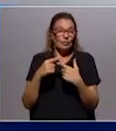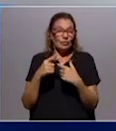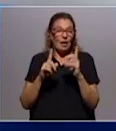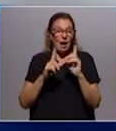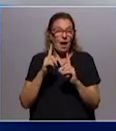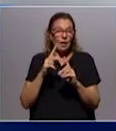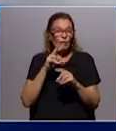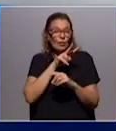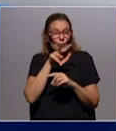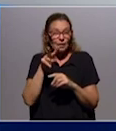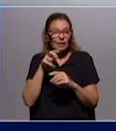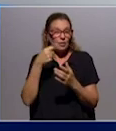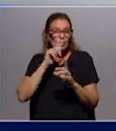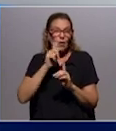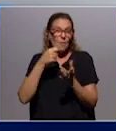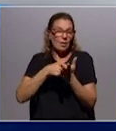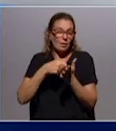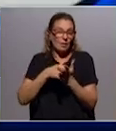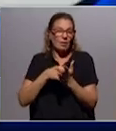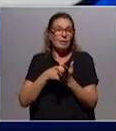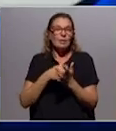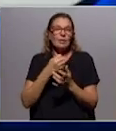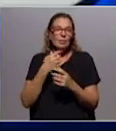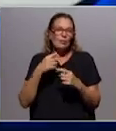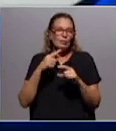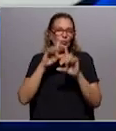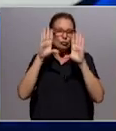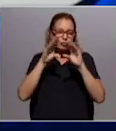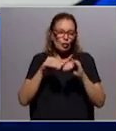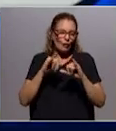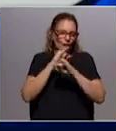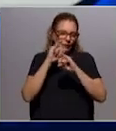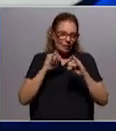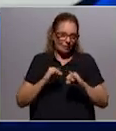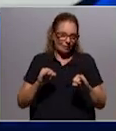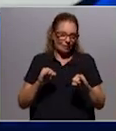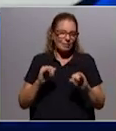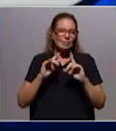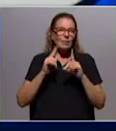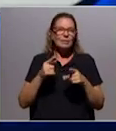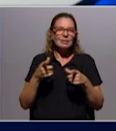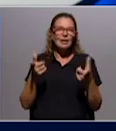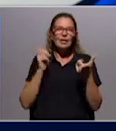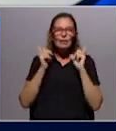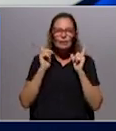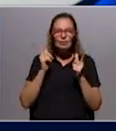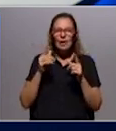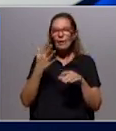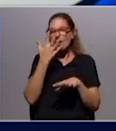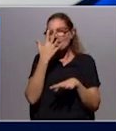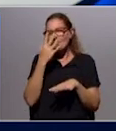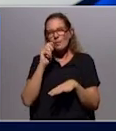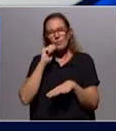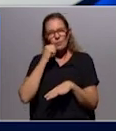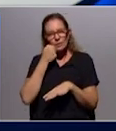la gente lo ve sin pagar que hay que valorar así que estamos muy felices muy felices de también seguir disfrutando un carnaval que viene precioso